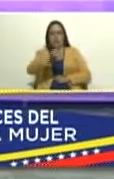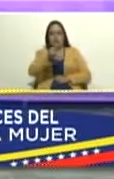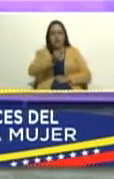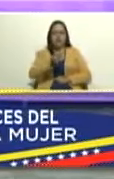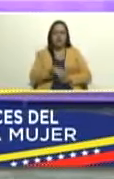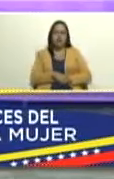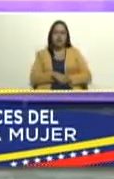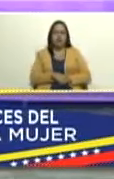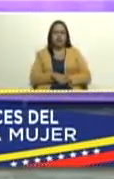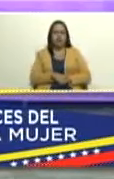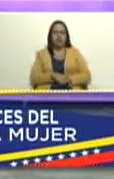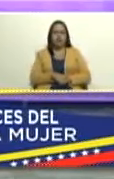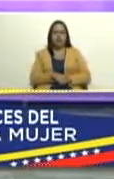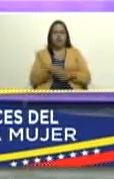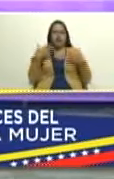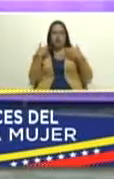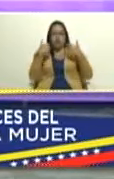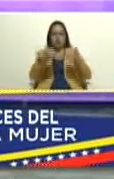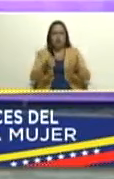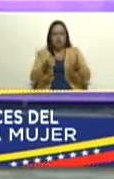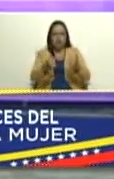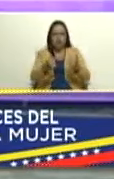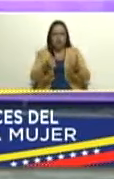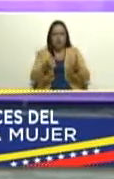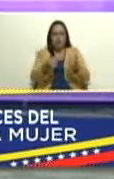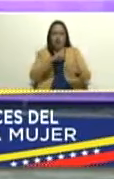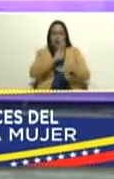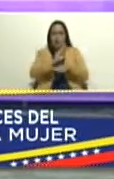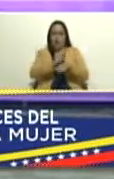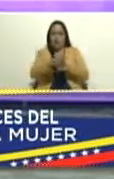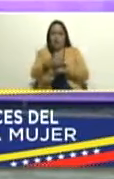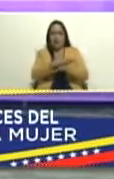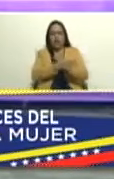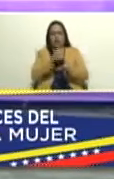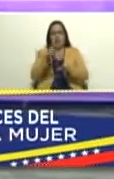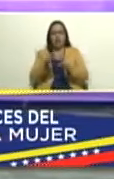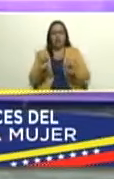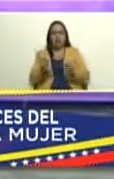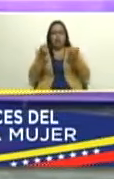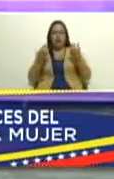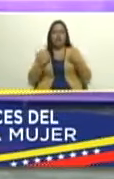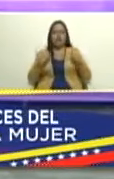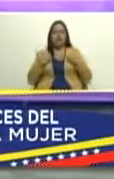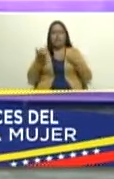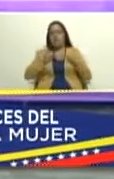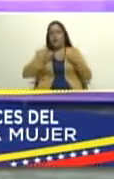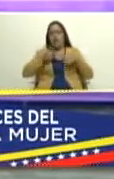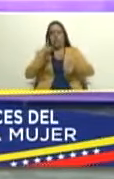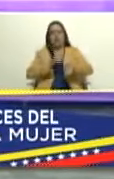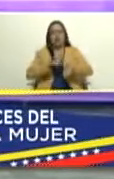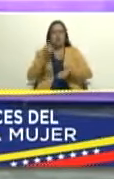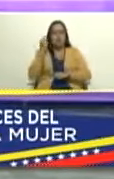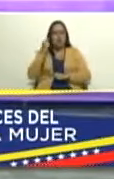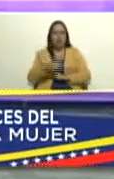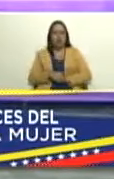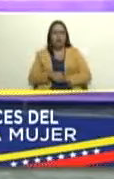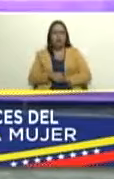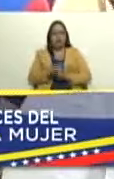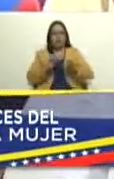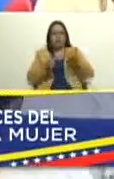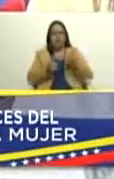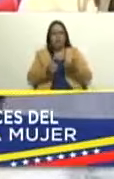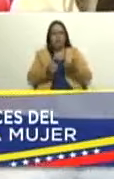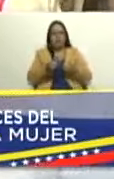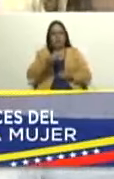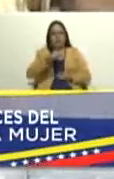país para la salud preventiva y curativa en toda época de la mujer. Desde chiquitica,